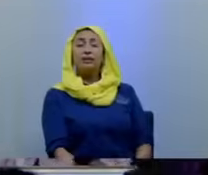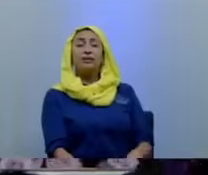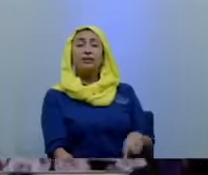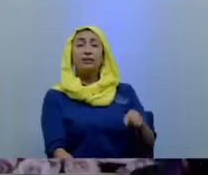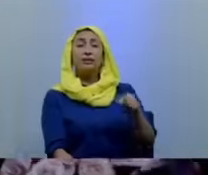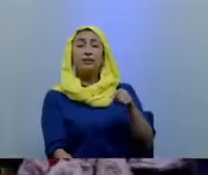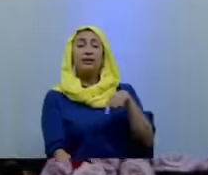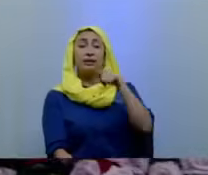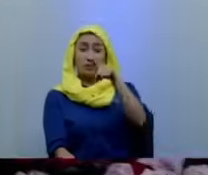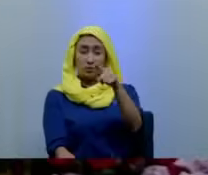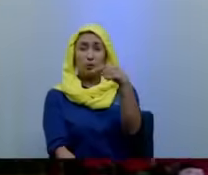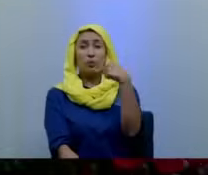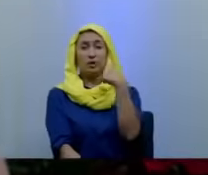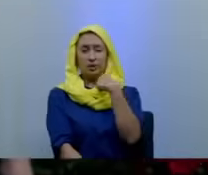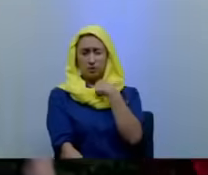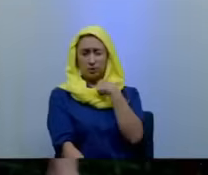oración